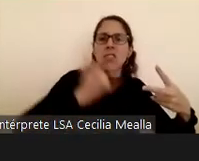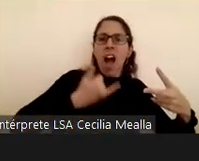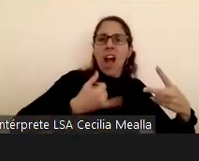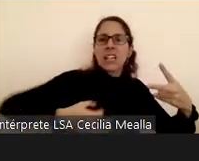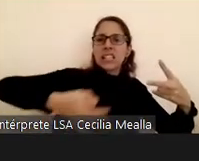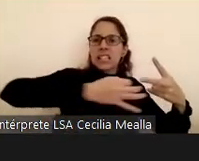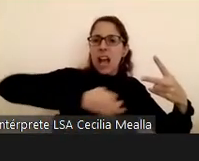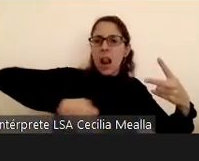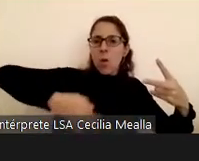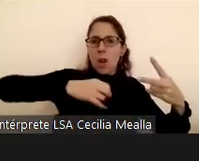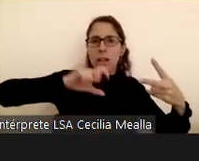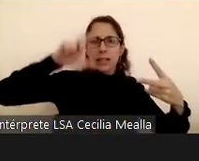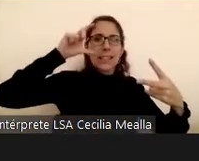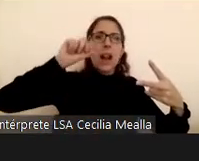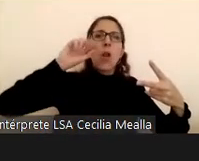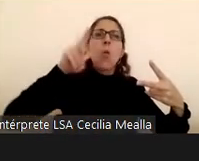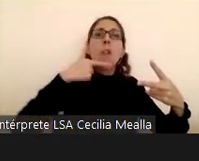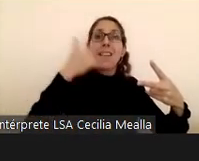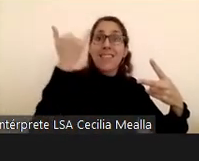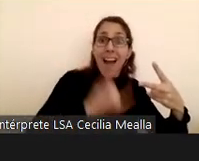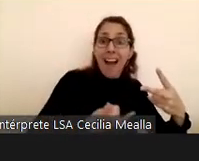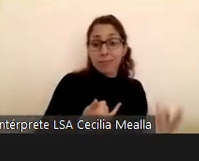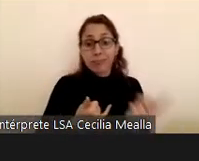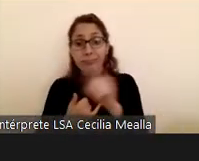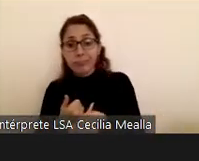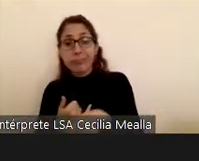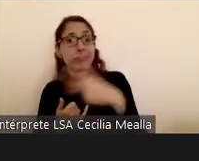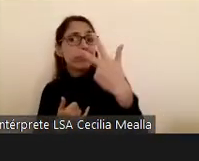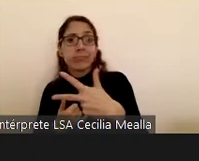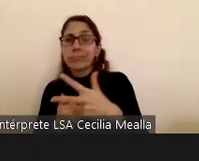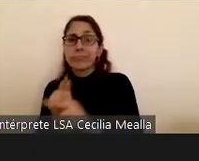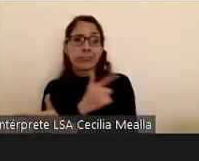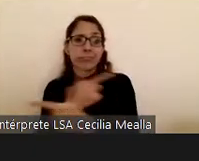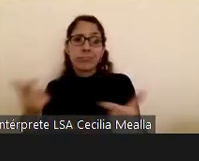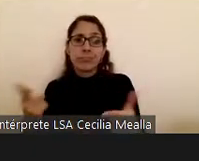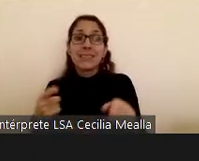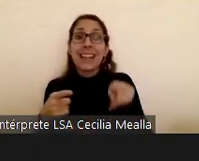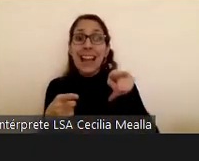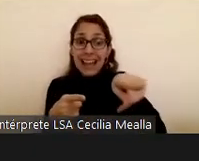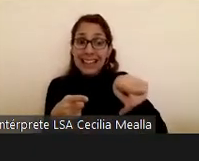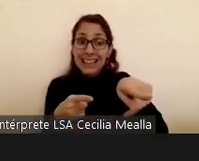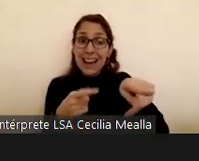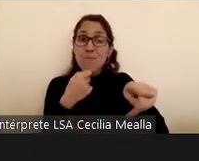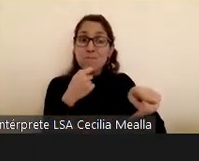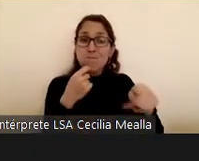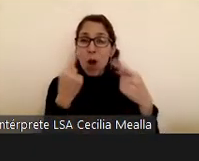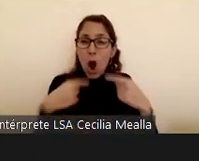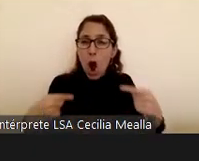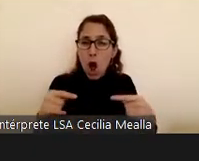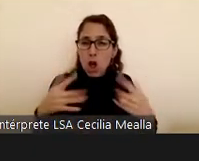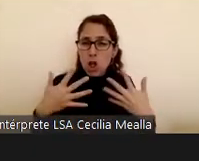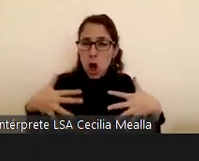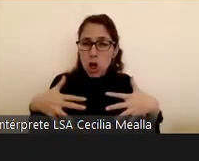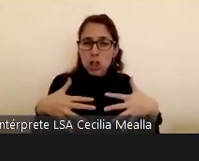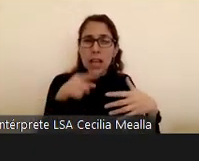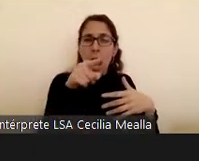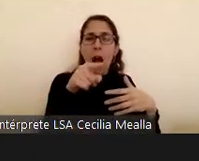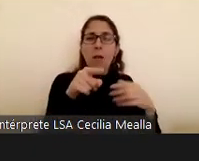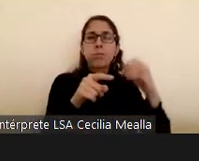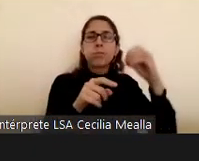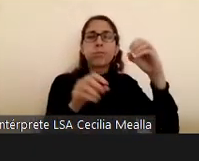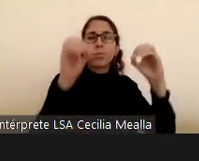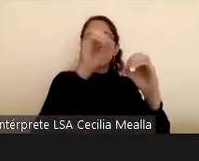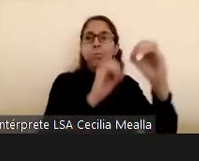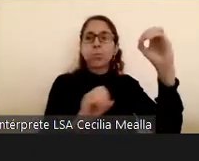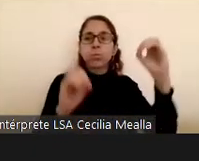ejemplo, estamos viendo células. Estas son las células y estas chiquititas son las bacterias.